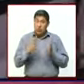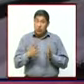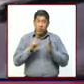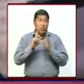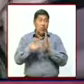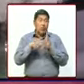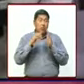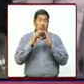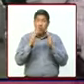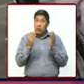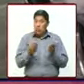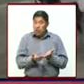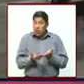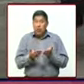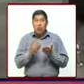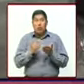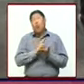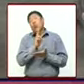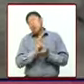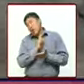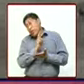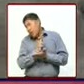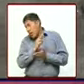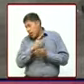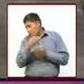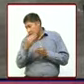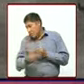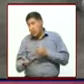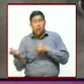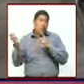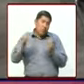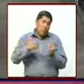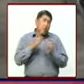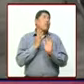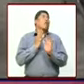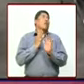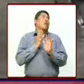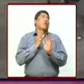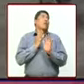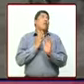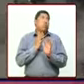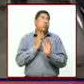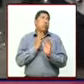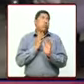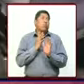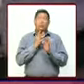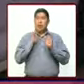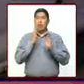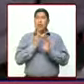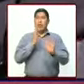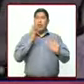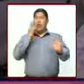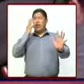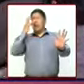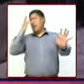de sus actividades en la universidad o en el colegio, en algunos casos, pues da la casualidad que las filas